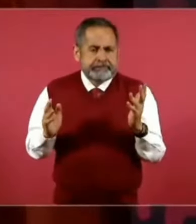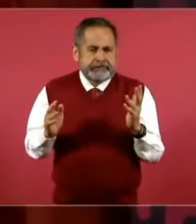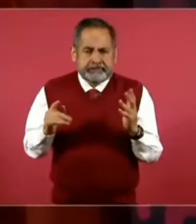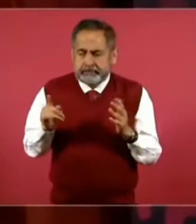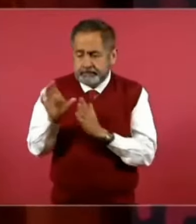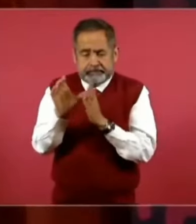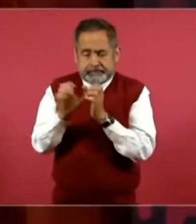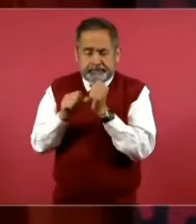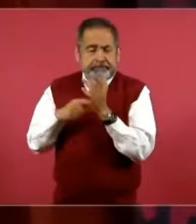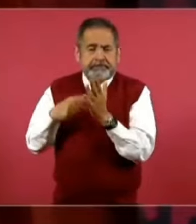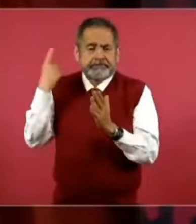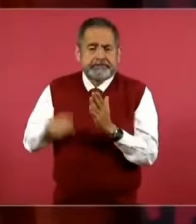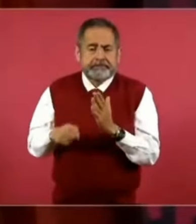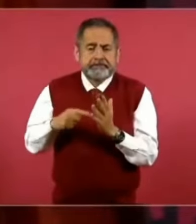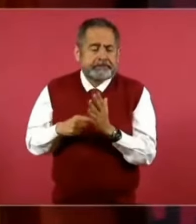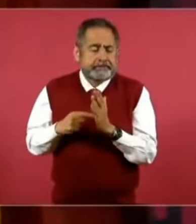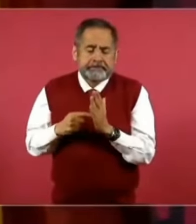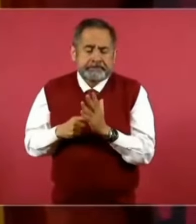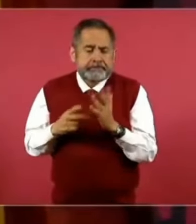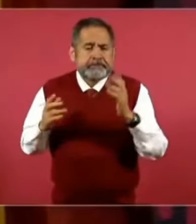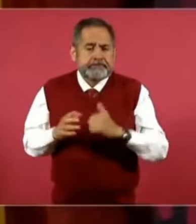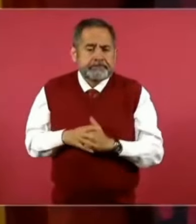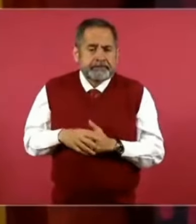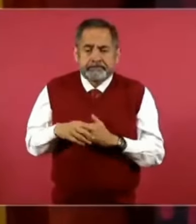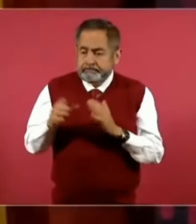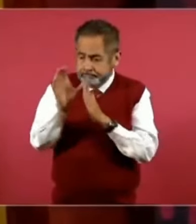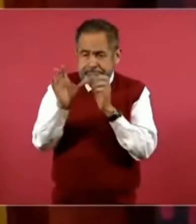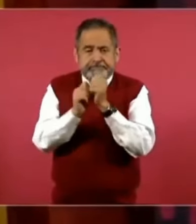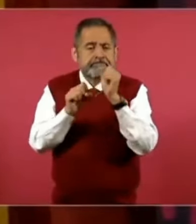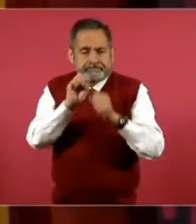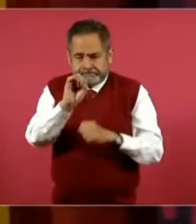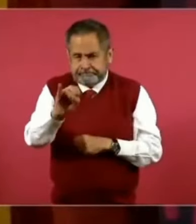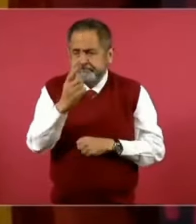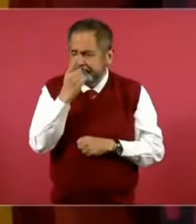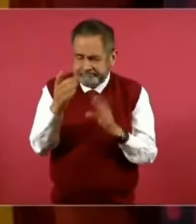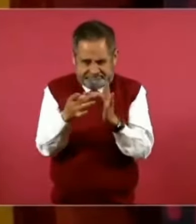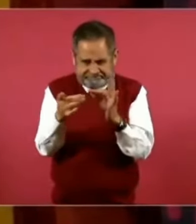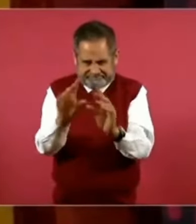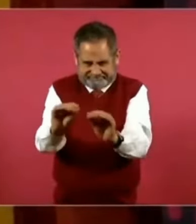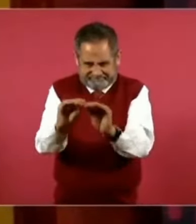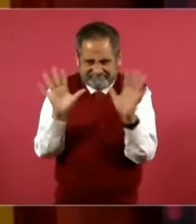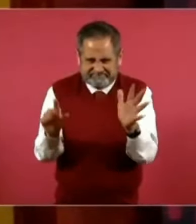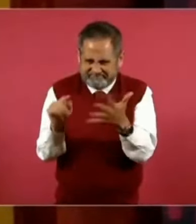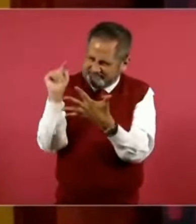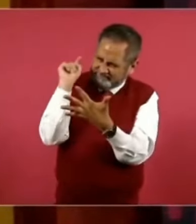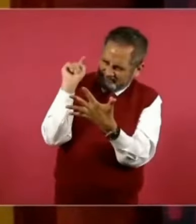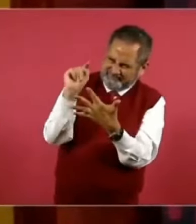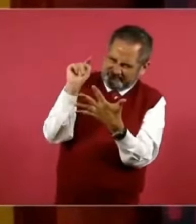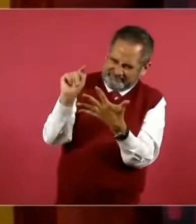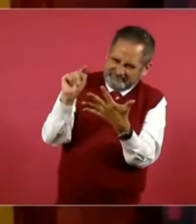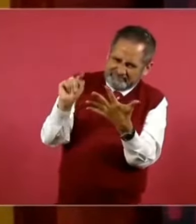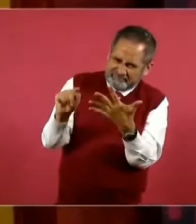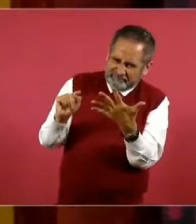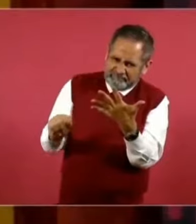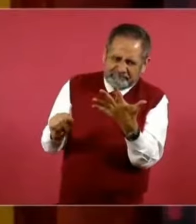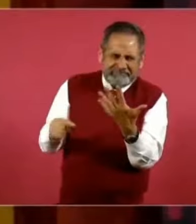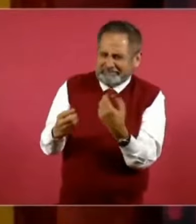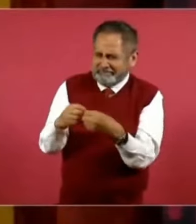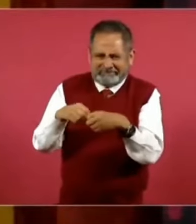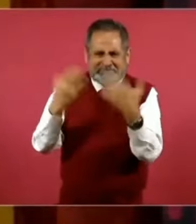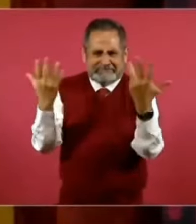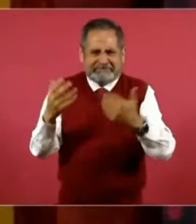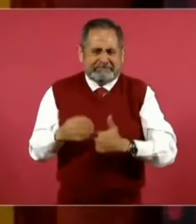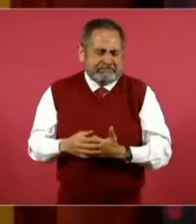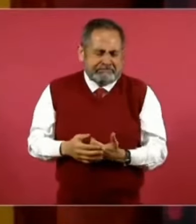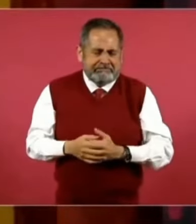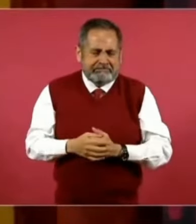la Constitución Si especifica sobre este asunto lo